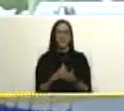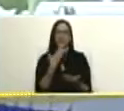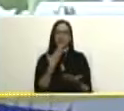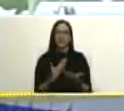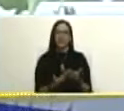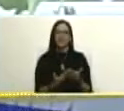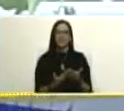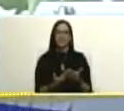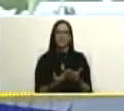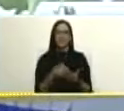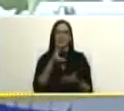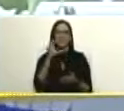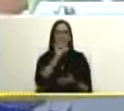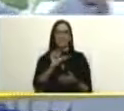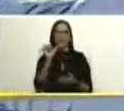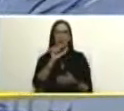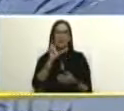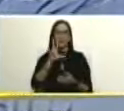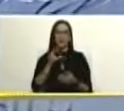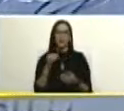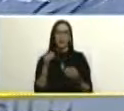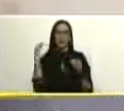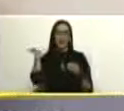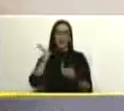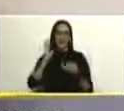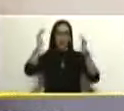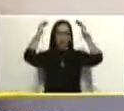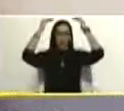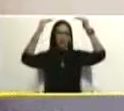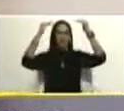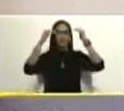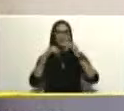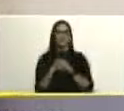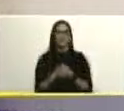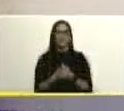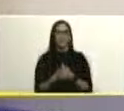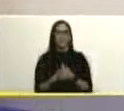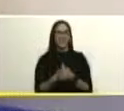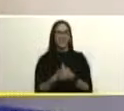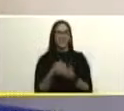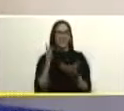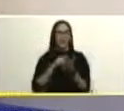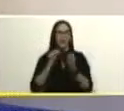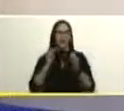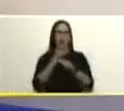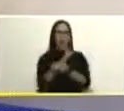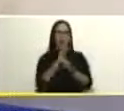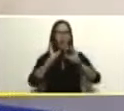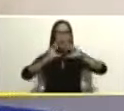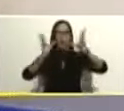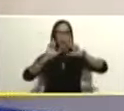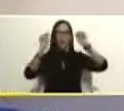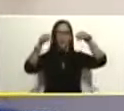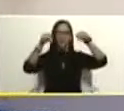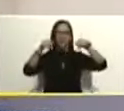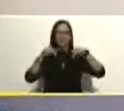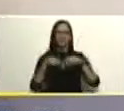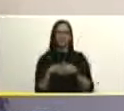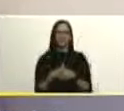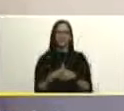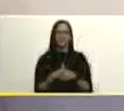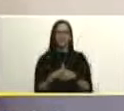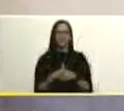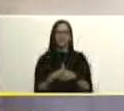Agradecida. Y dentro de 3 semanas triple, porque vienen los techos. Ah, vienen los techos. Y me vengo a jugar voleibol aquí. Y yo no puedo